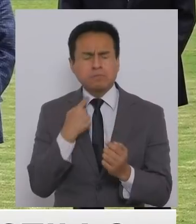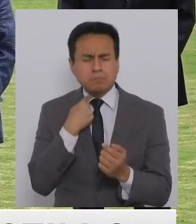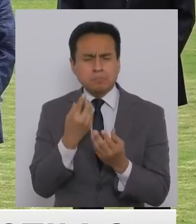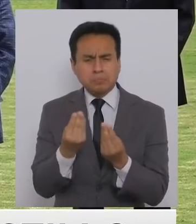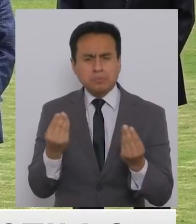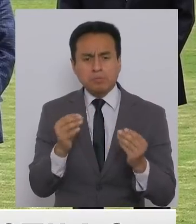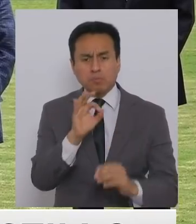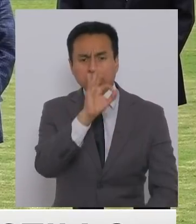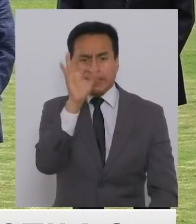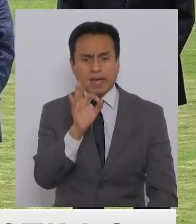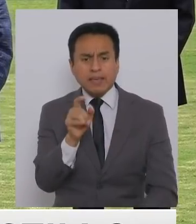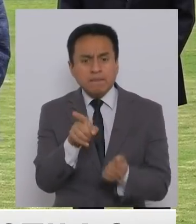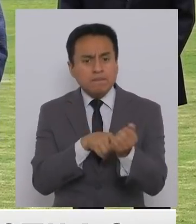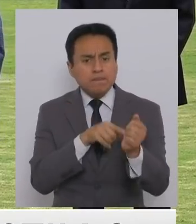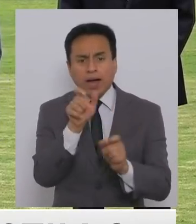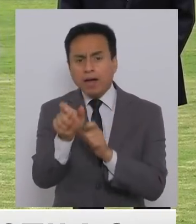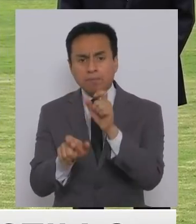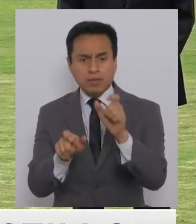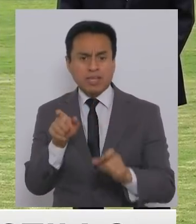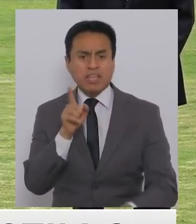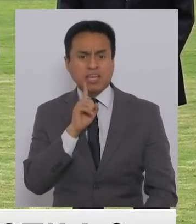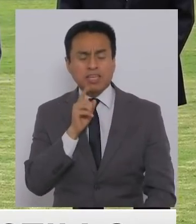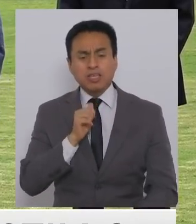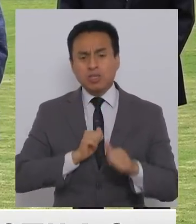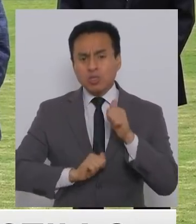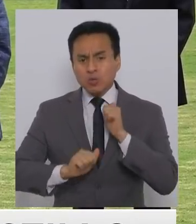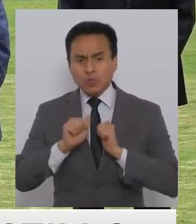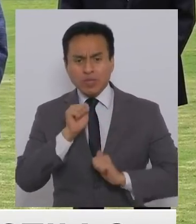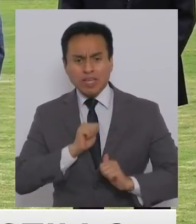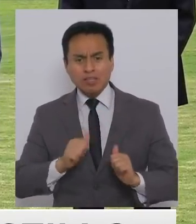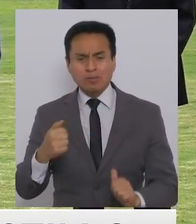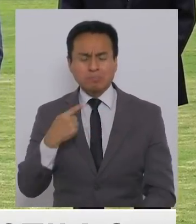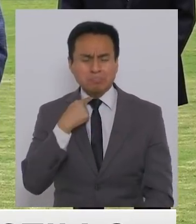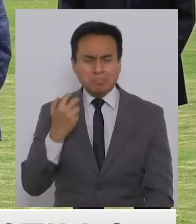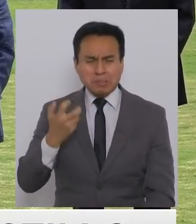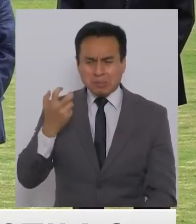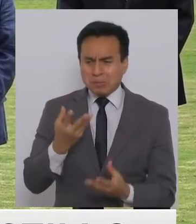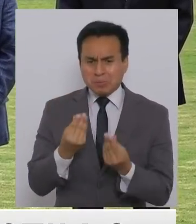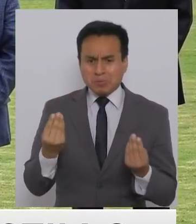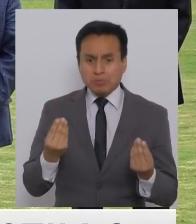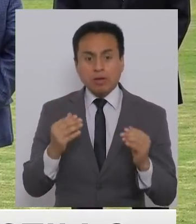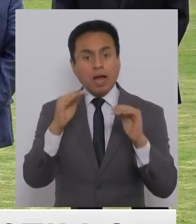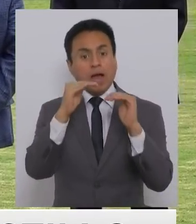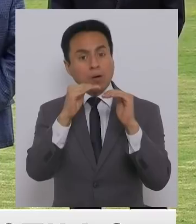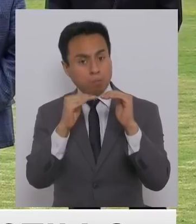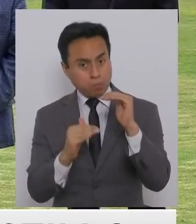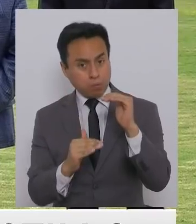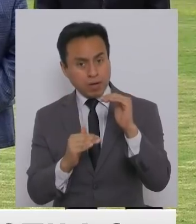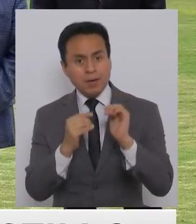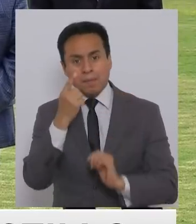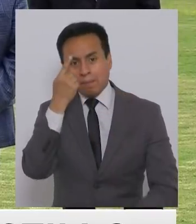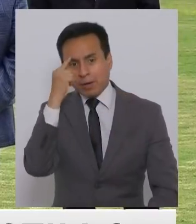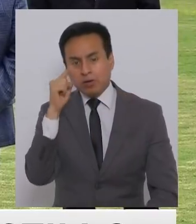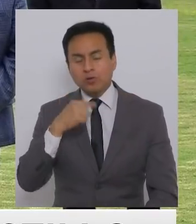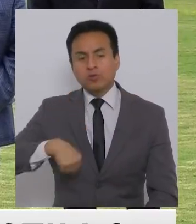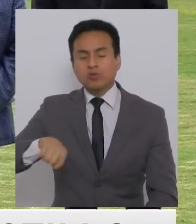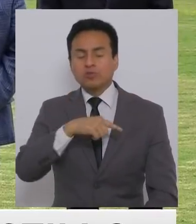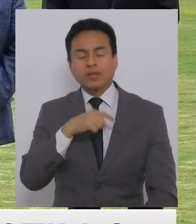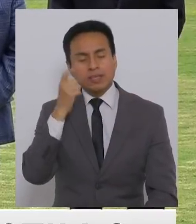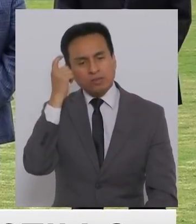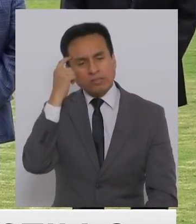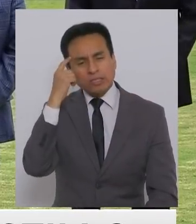de familias que están sufriendo la delincuencia ha mostrado una caída. Pero estamos muy conscientes que ha